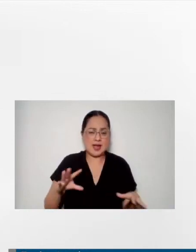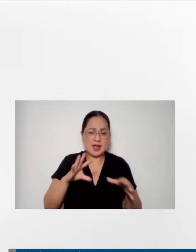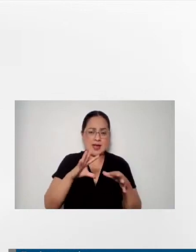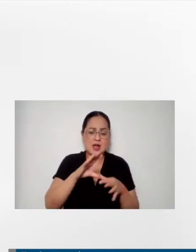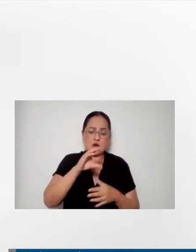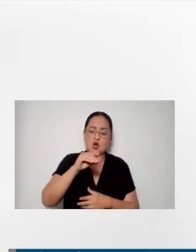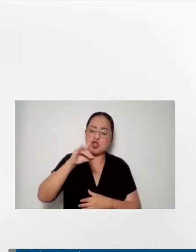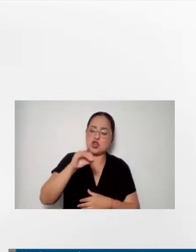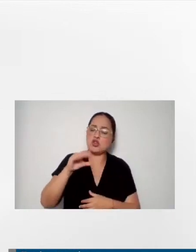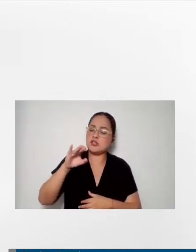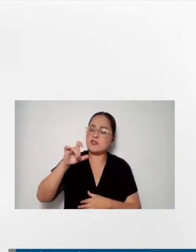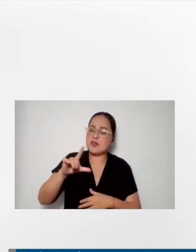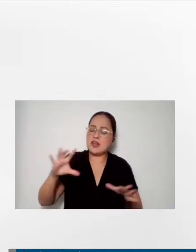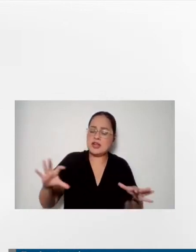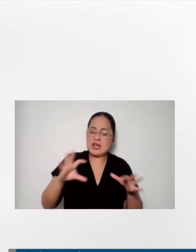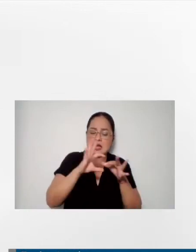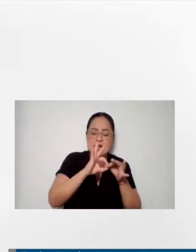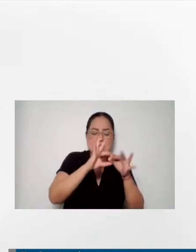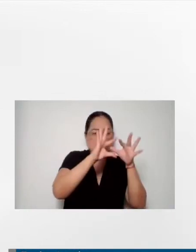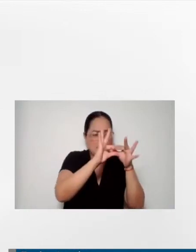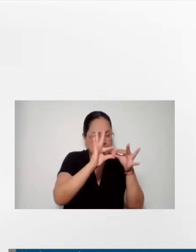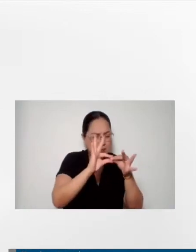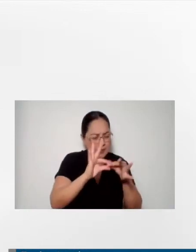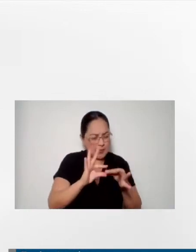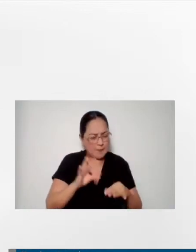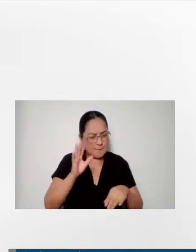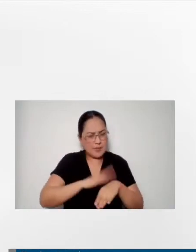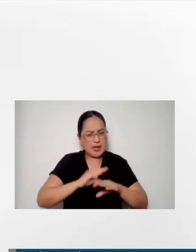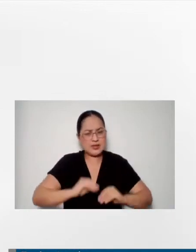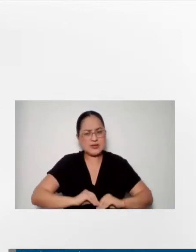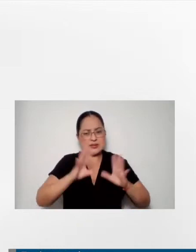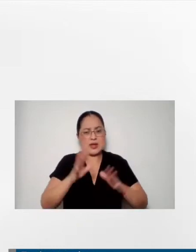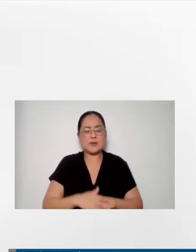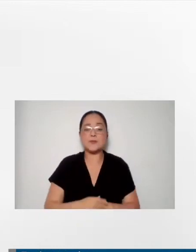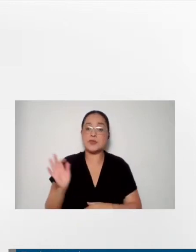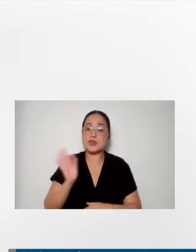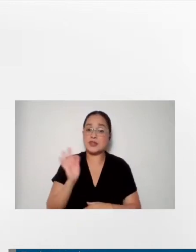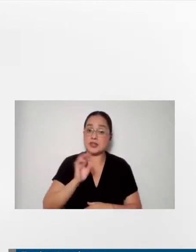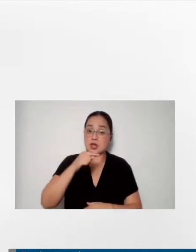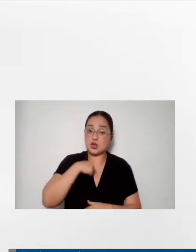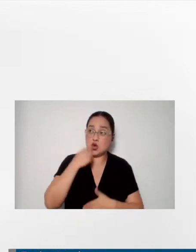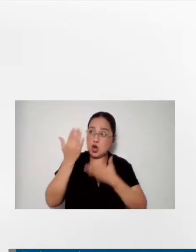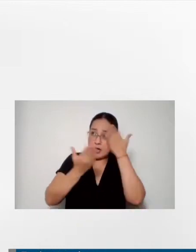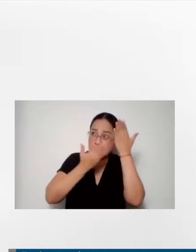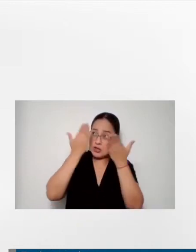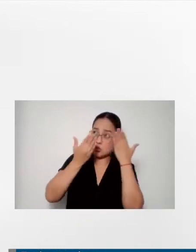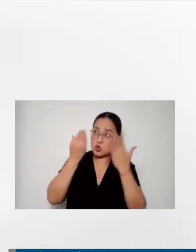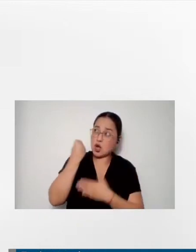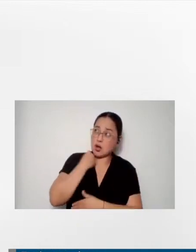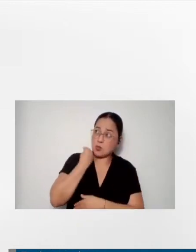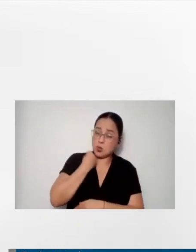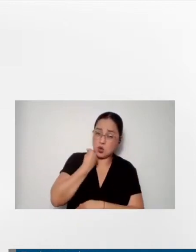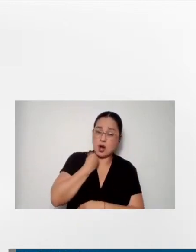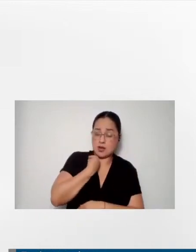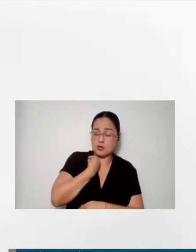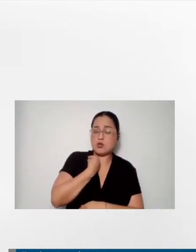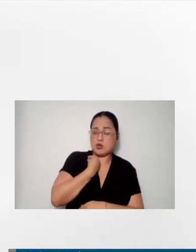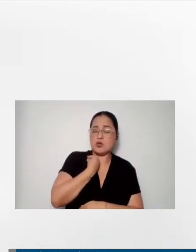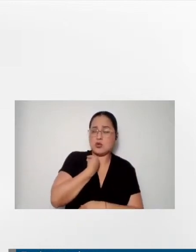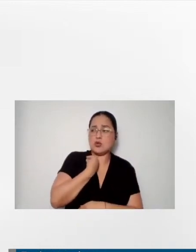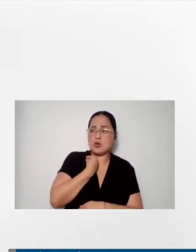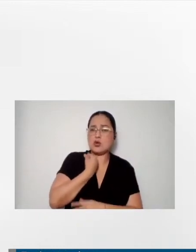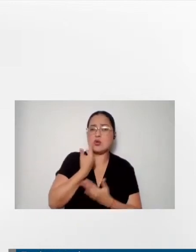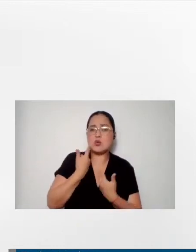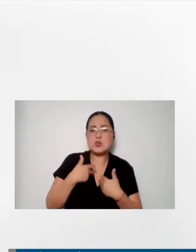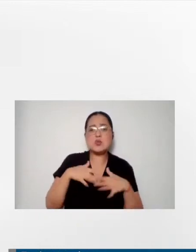¿no? Entonces, yo revisaba el cuaderno y decía, si yo fuera estudiante de Derecho, pues básicamente lo que necesitaría